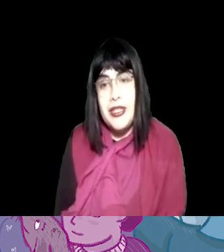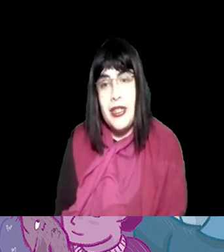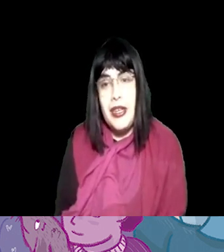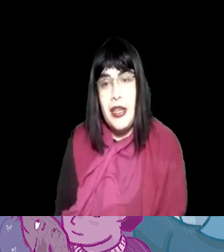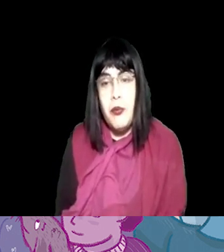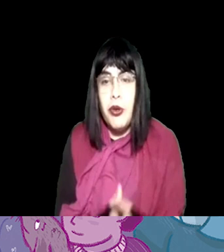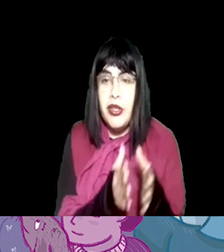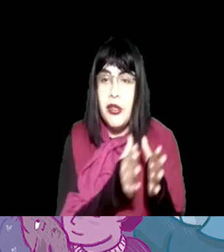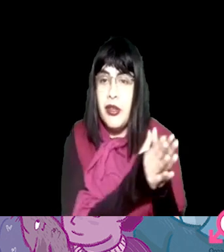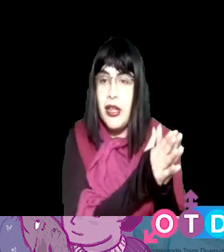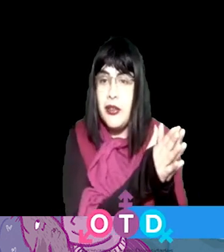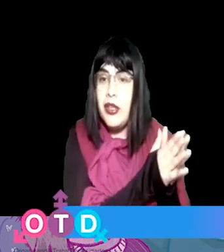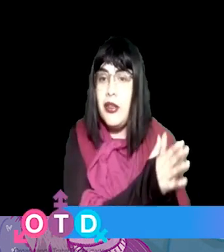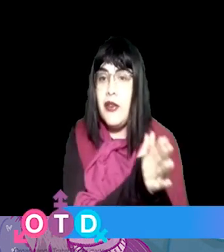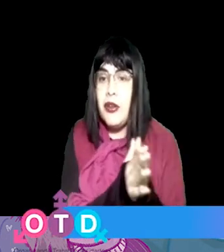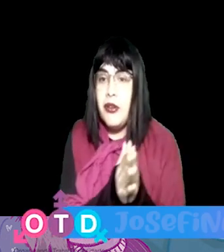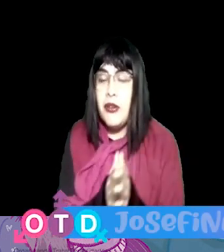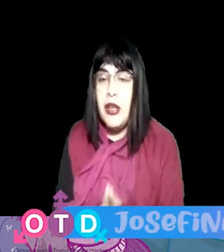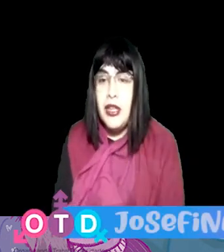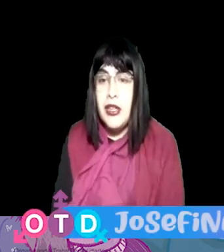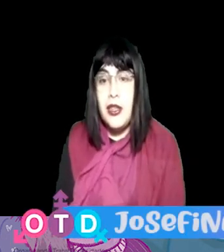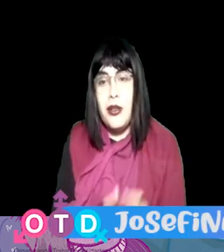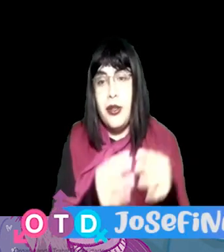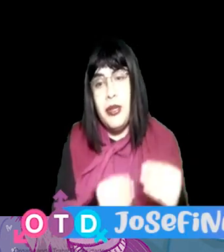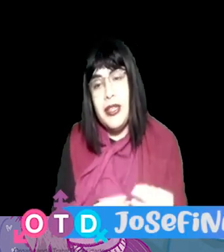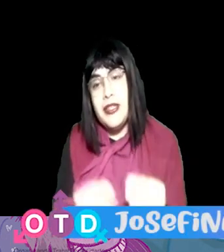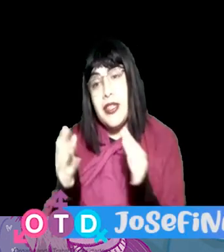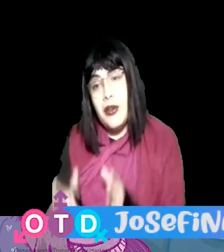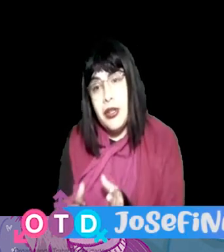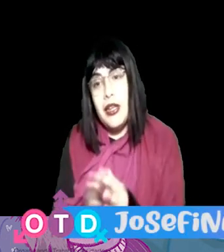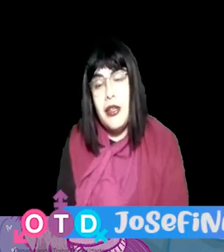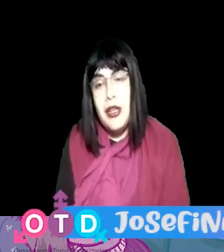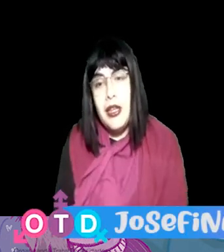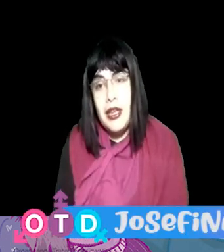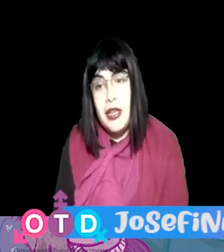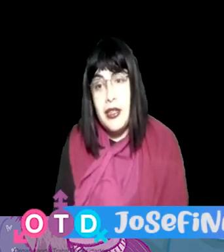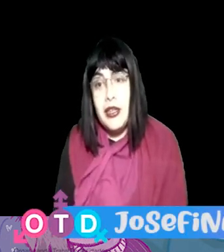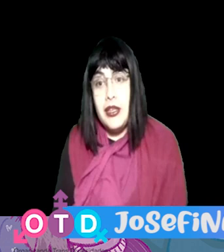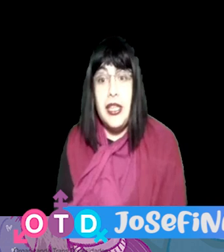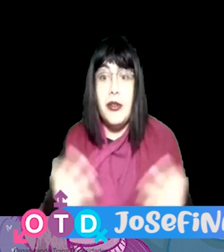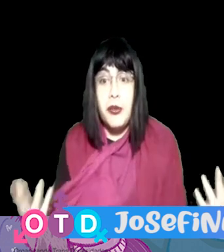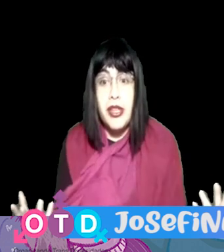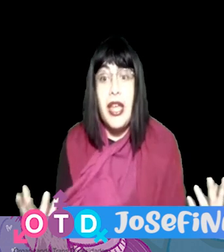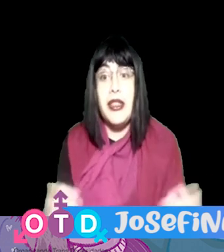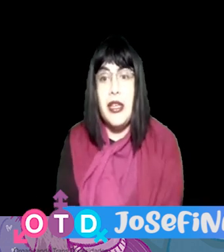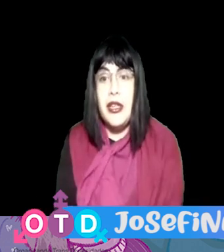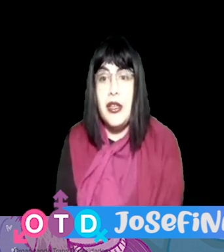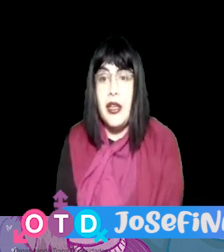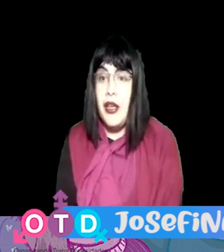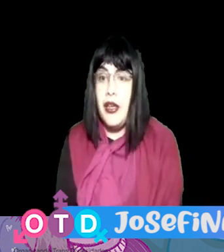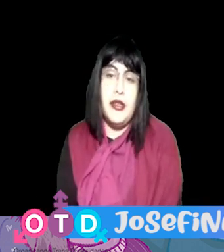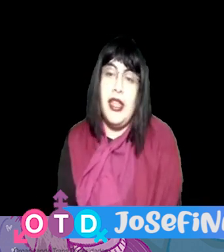con Michelle un poco de toda la historia de lo que fueron desde el 2015 hasta ahora, de hitos